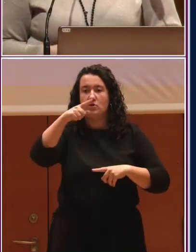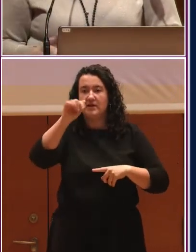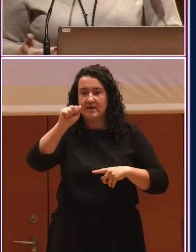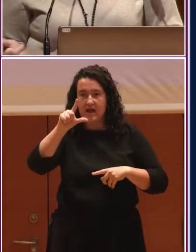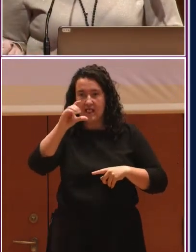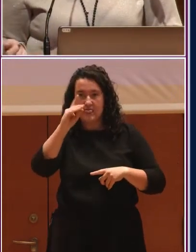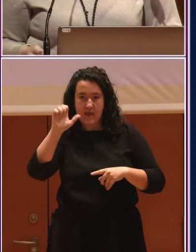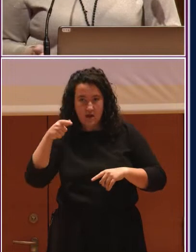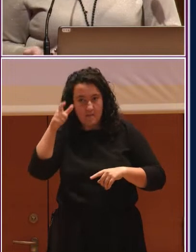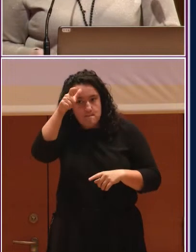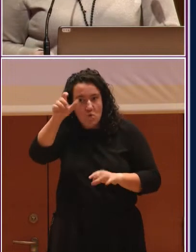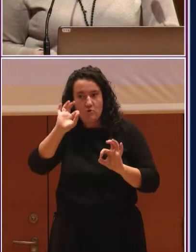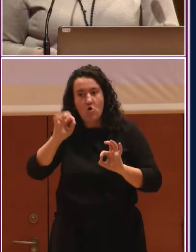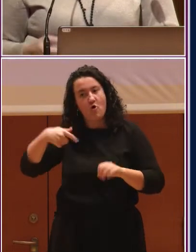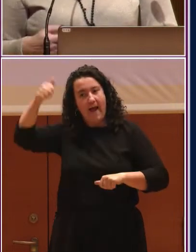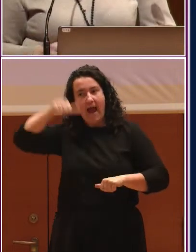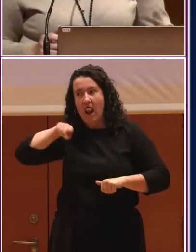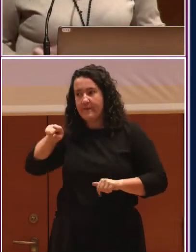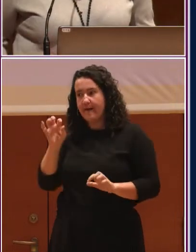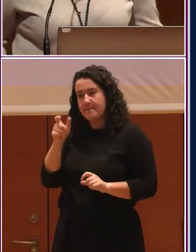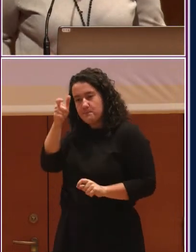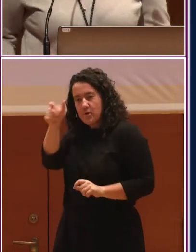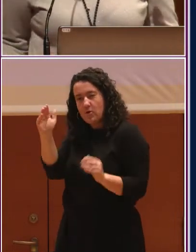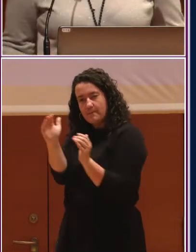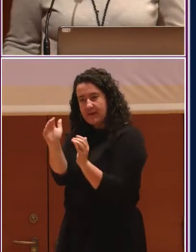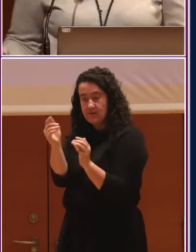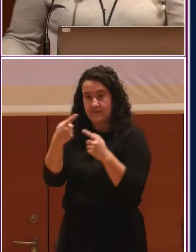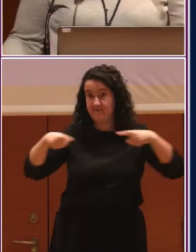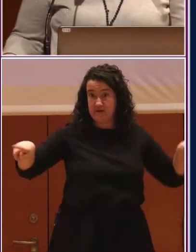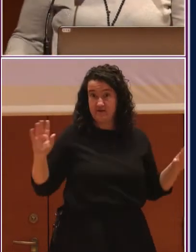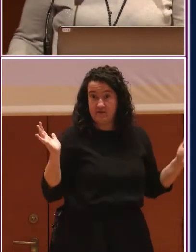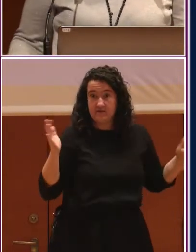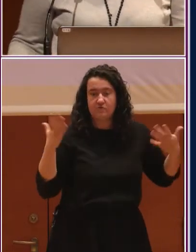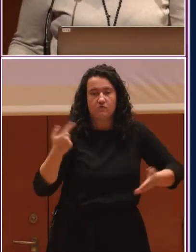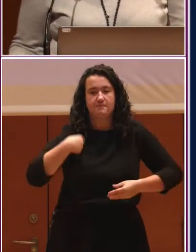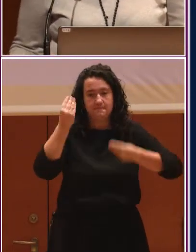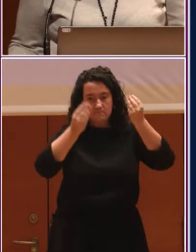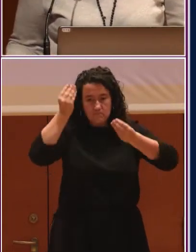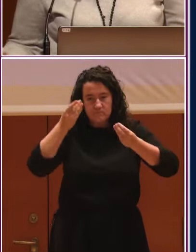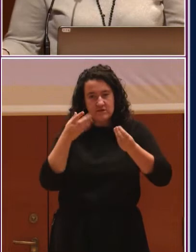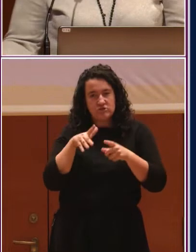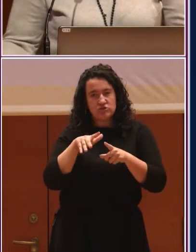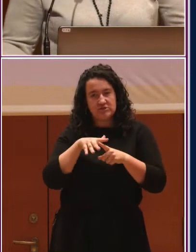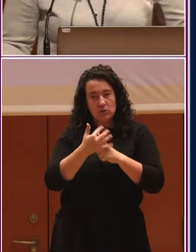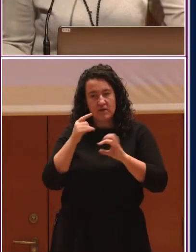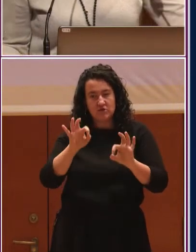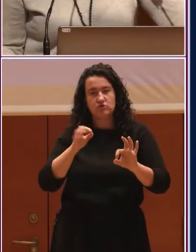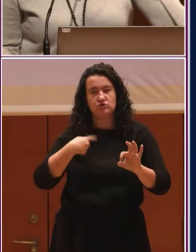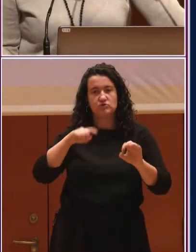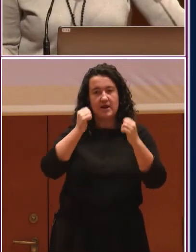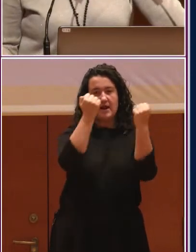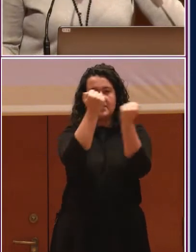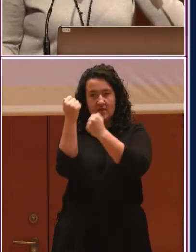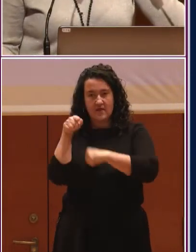no podemos organizar a organizar las igual en Bilbao o en un pequeño pueblo de Mungia de la zona de